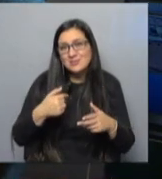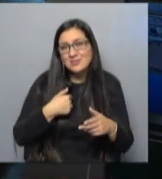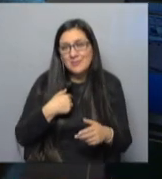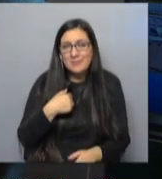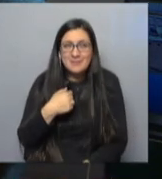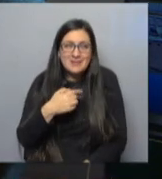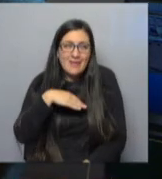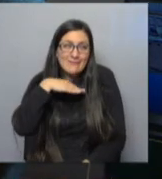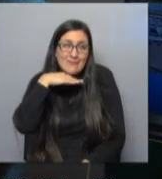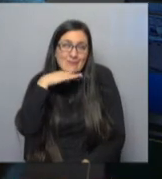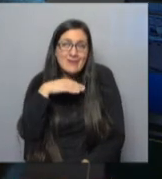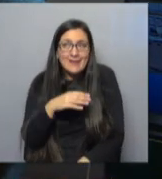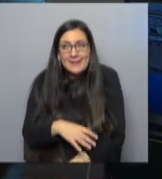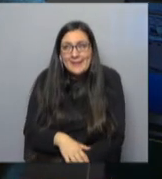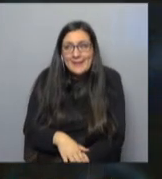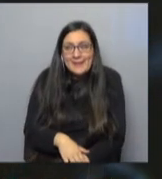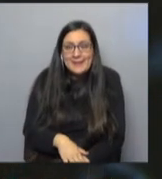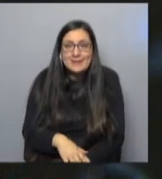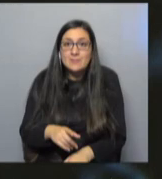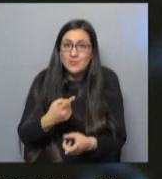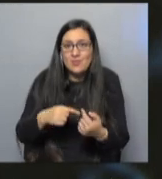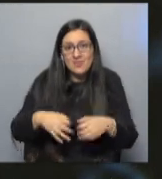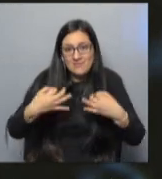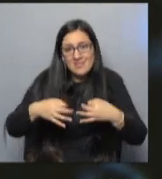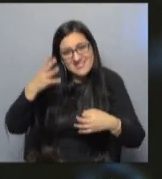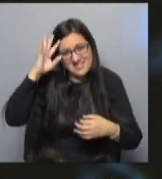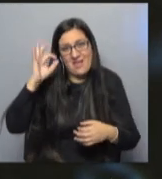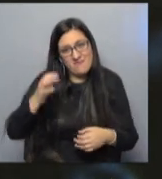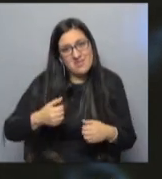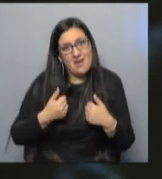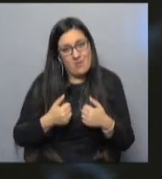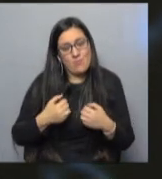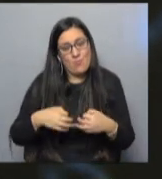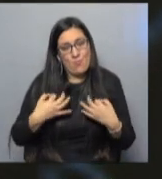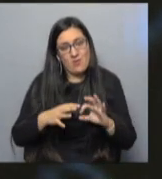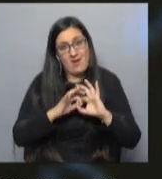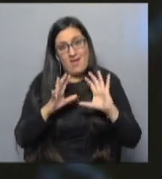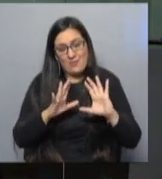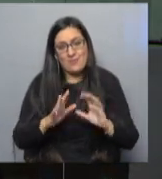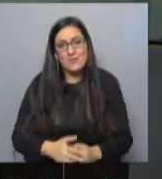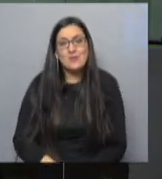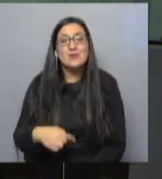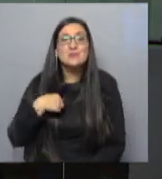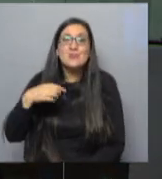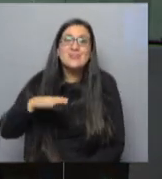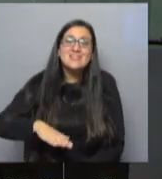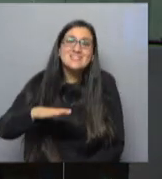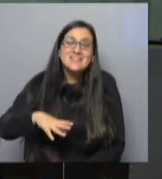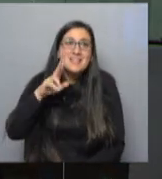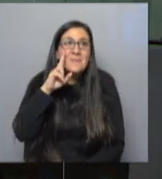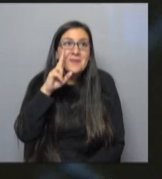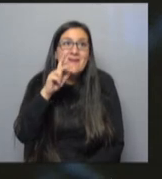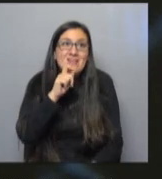y ninguna entrevista era igual a la otra las chicas yo me mirabas a triste las repasamos algunas